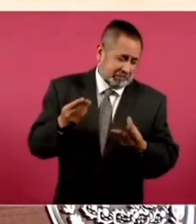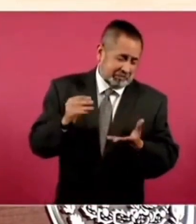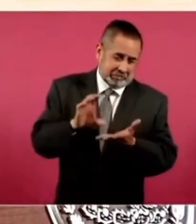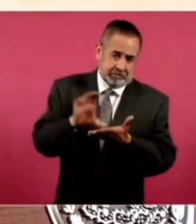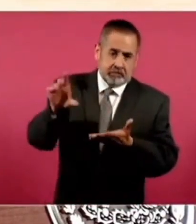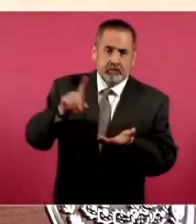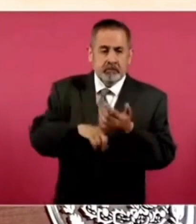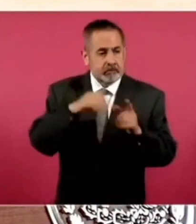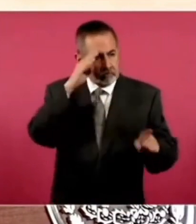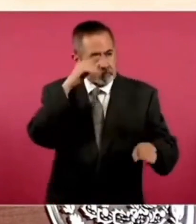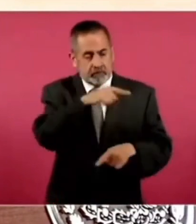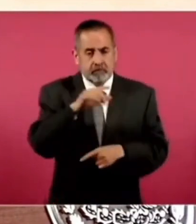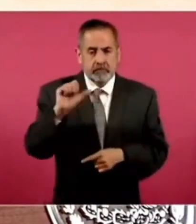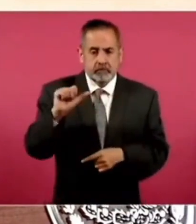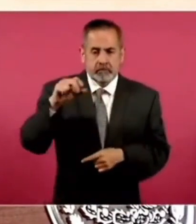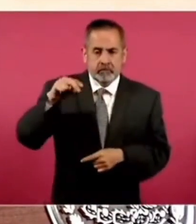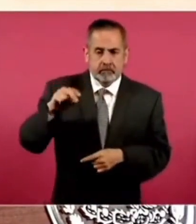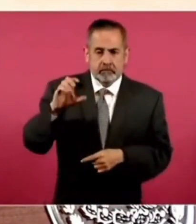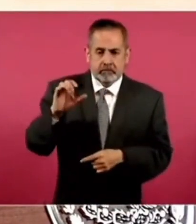el señor Ancira,